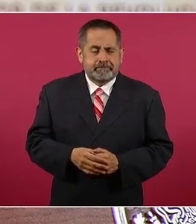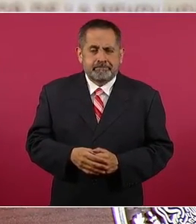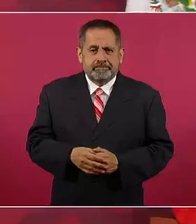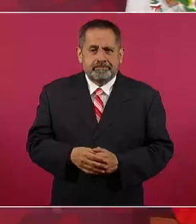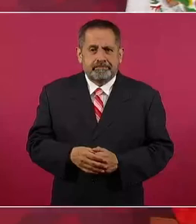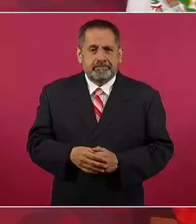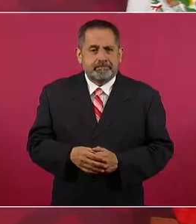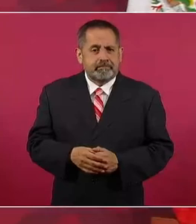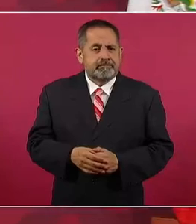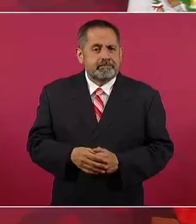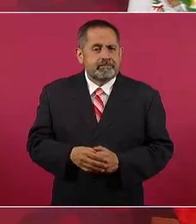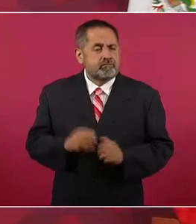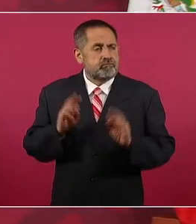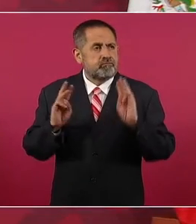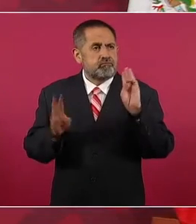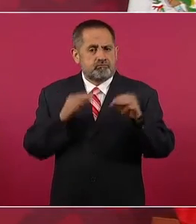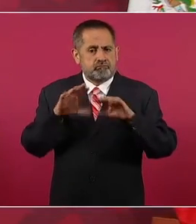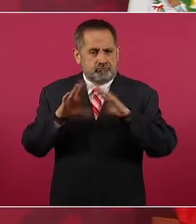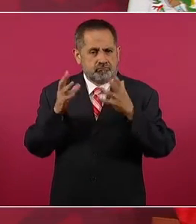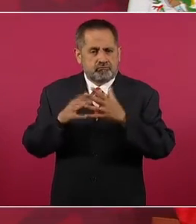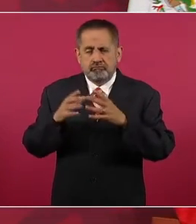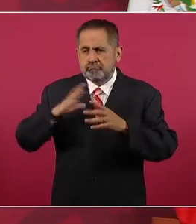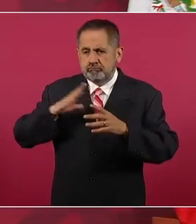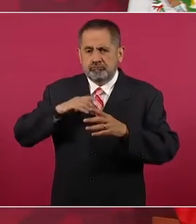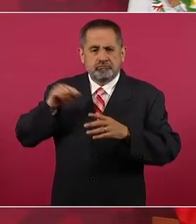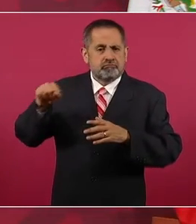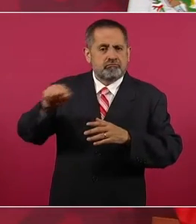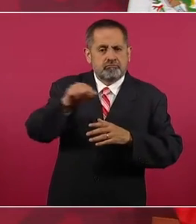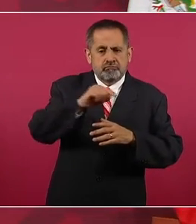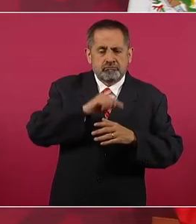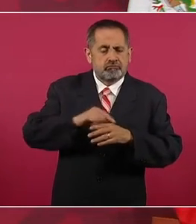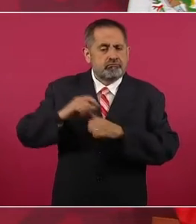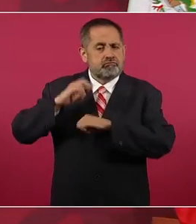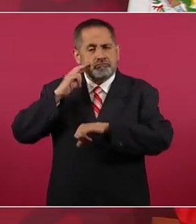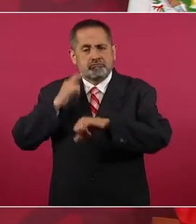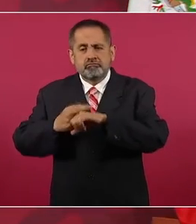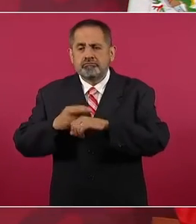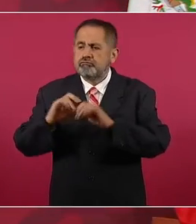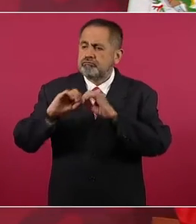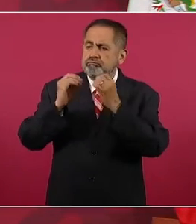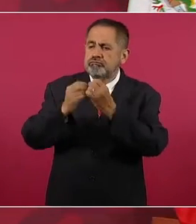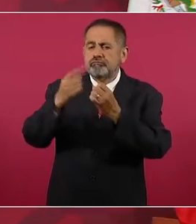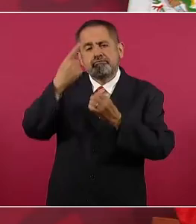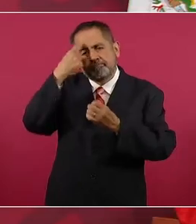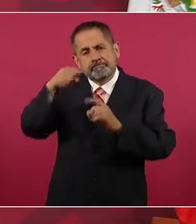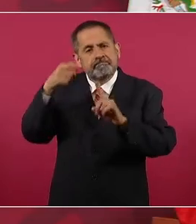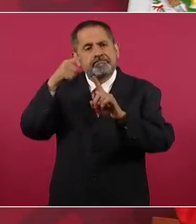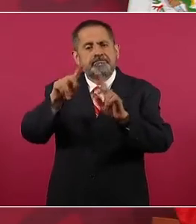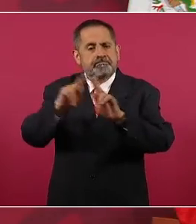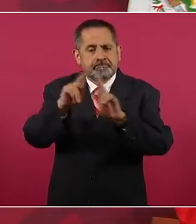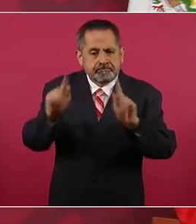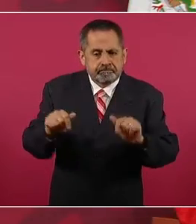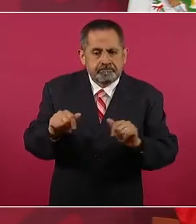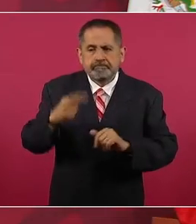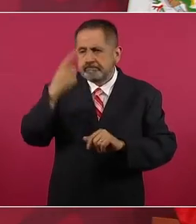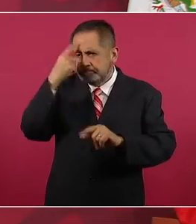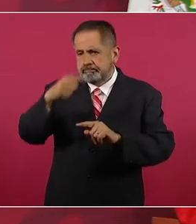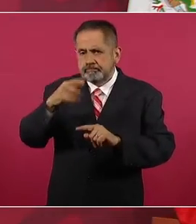responsables de procurar la paz, de llegar a acuerdos.